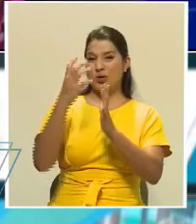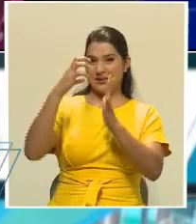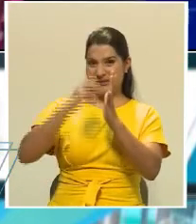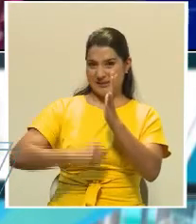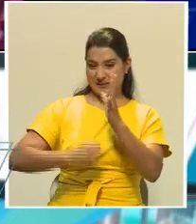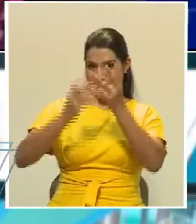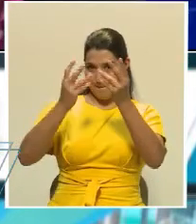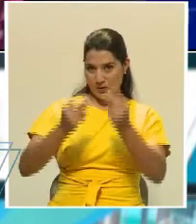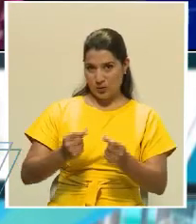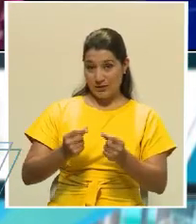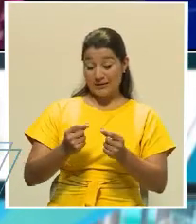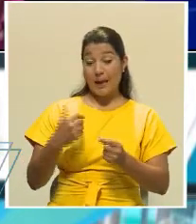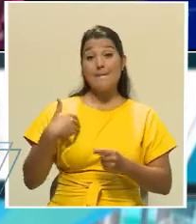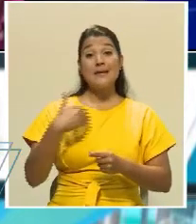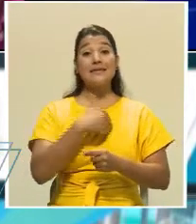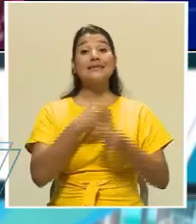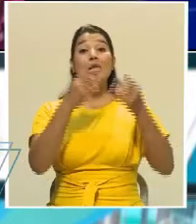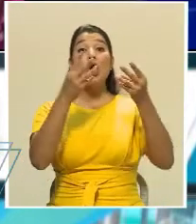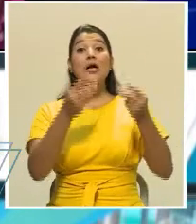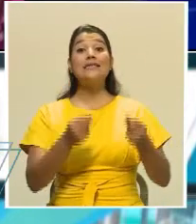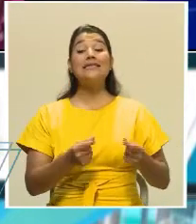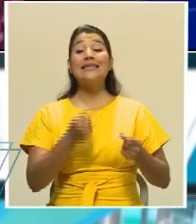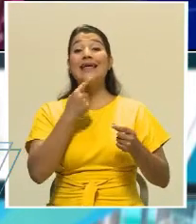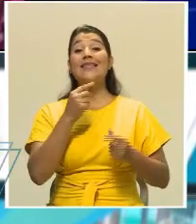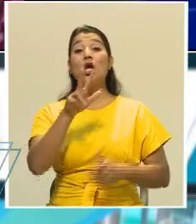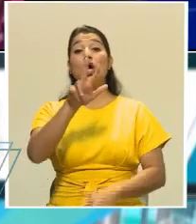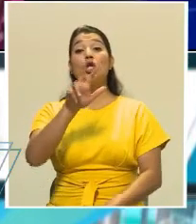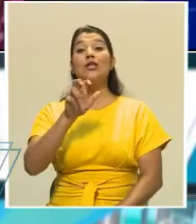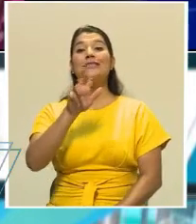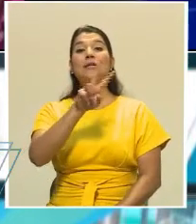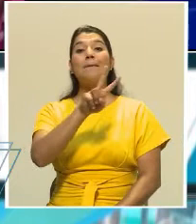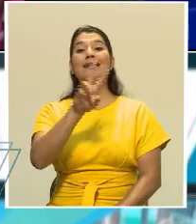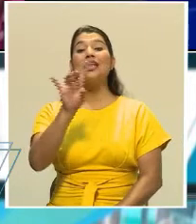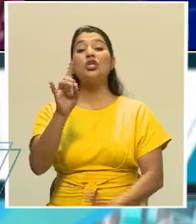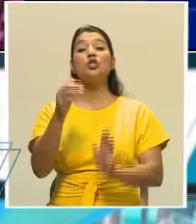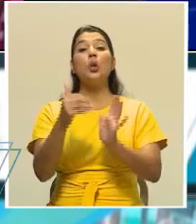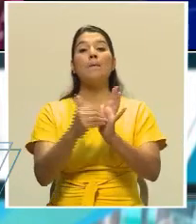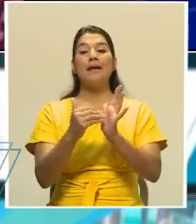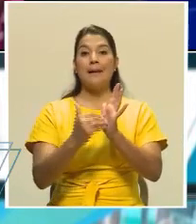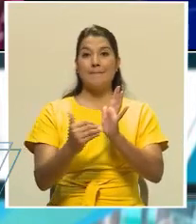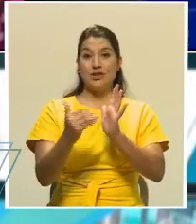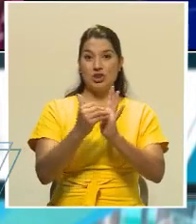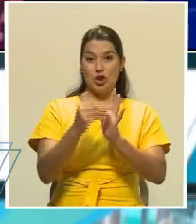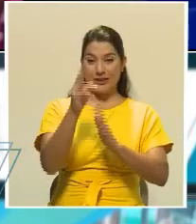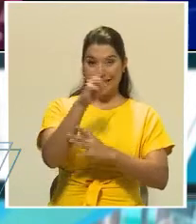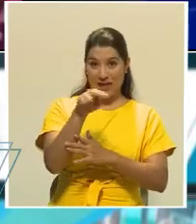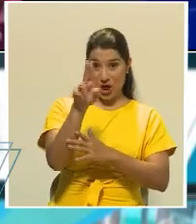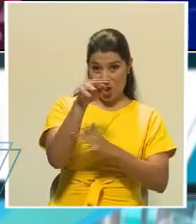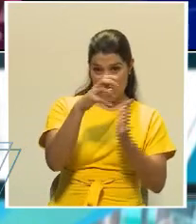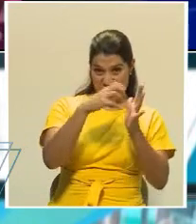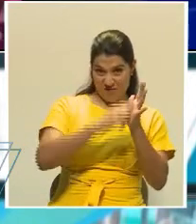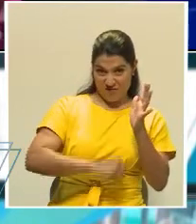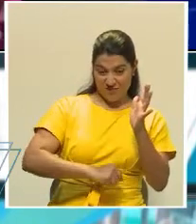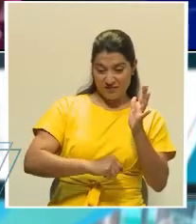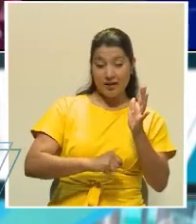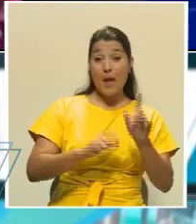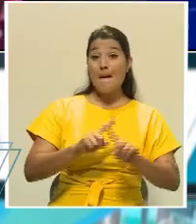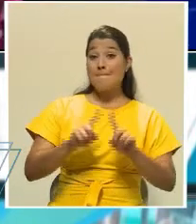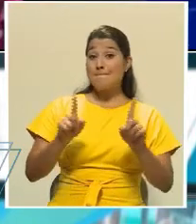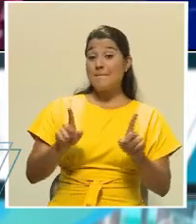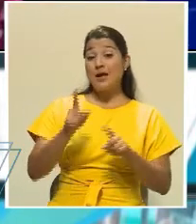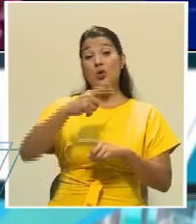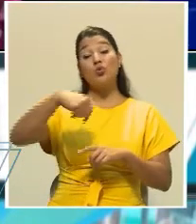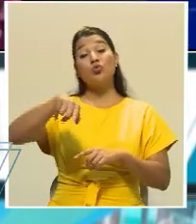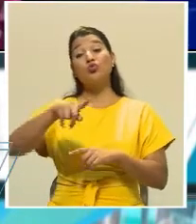Hacienda afirmaba que habían cortado 328.000 millones de colones y ustedes corrigieron que en realidad, desde